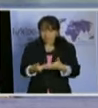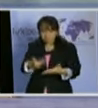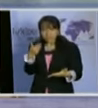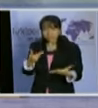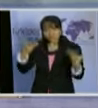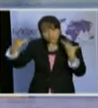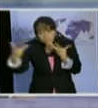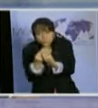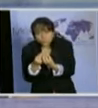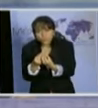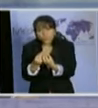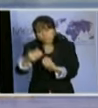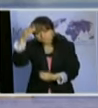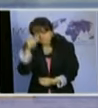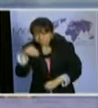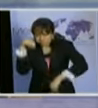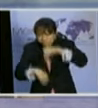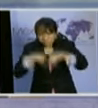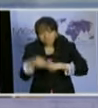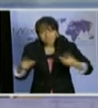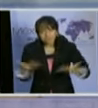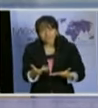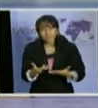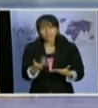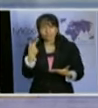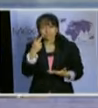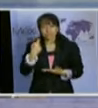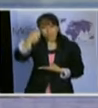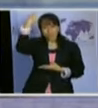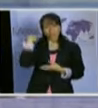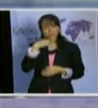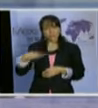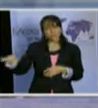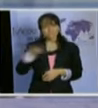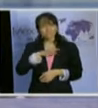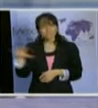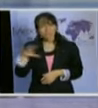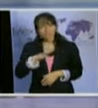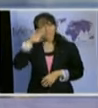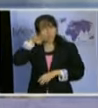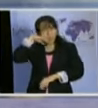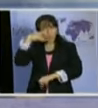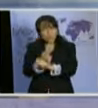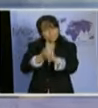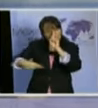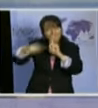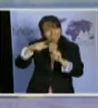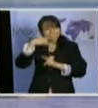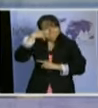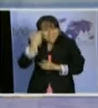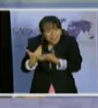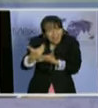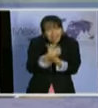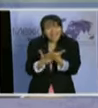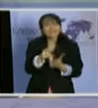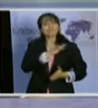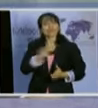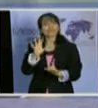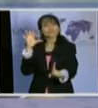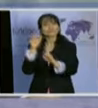que desde la buena fe, desde la voluntad, se pueden acercar posiciones. También nos preguntamos quiénes